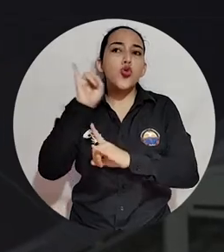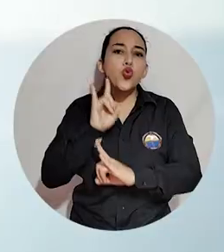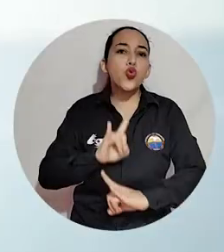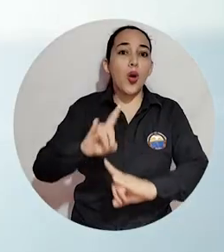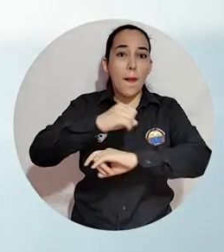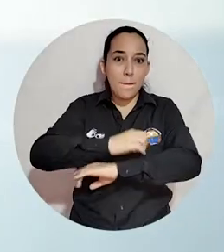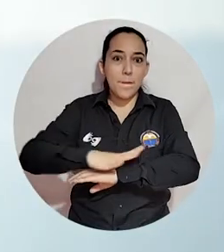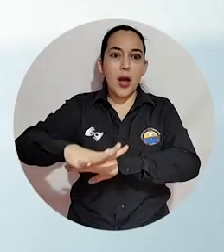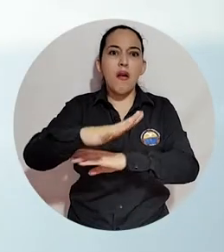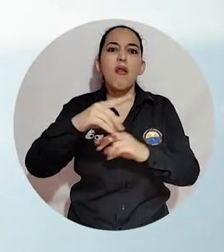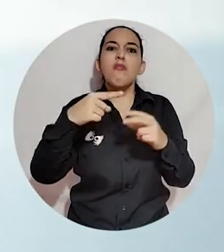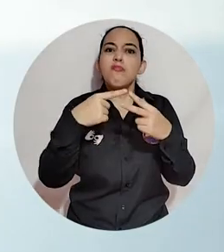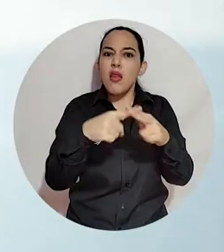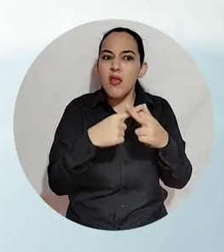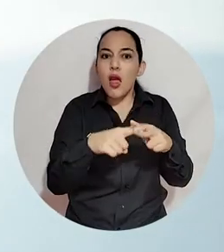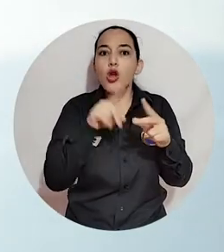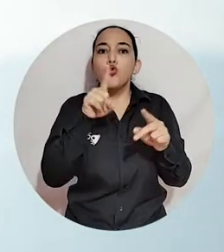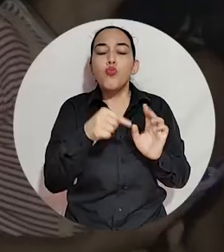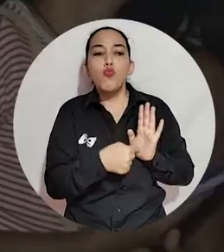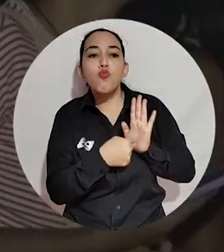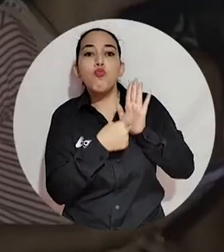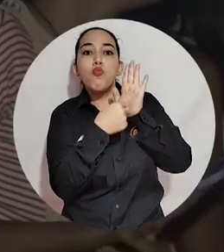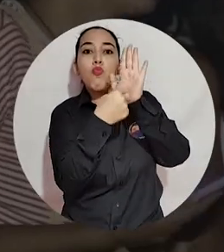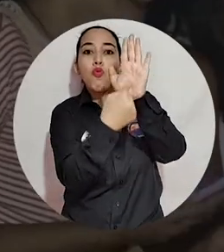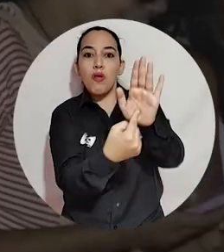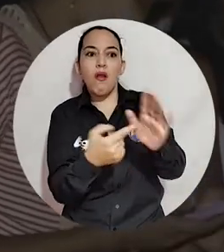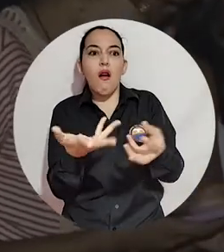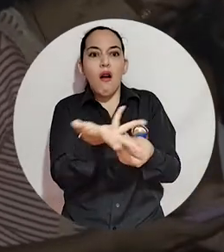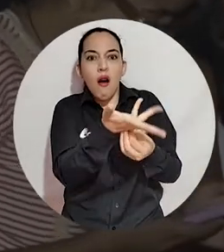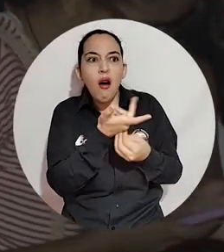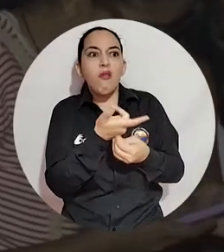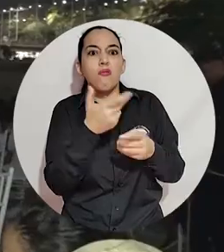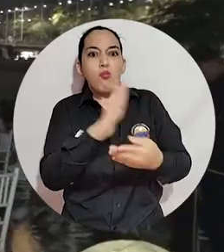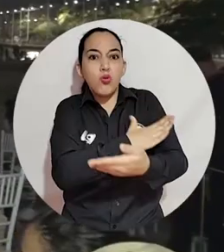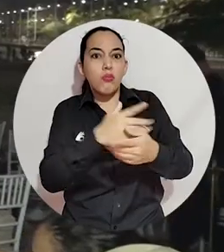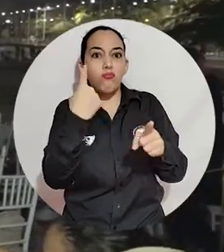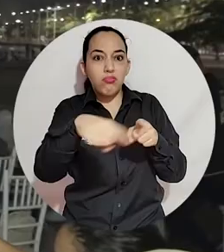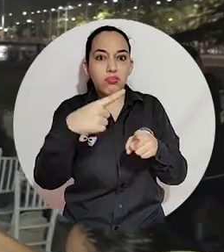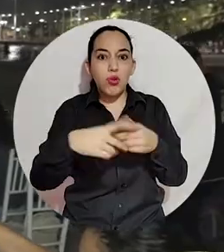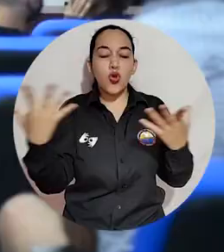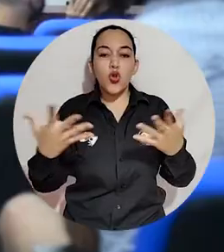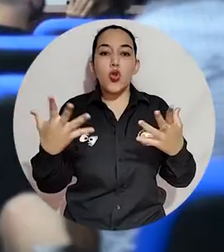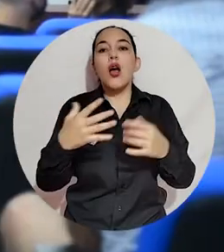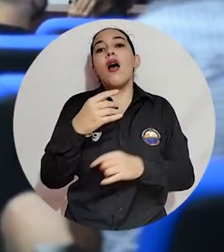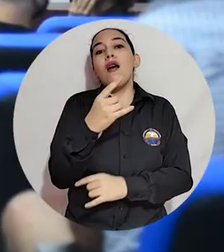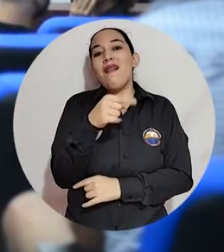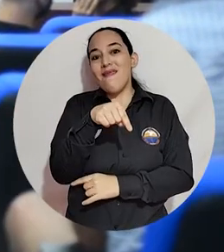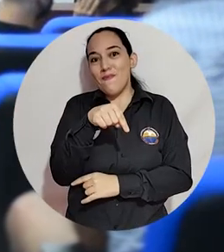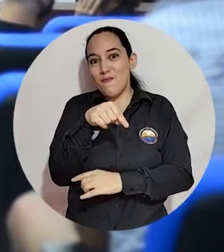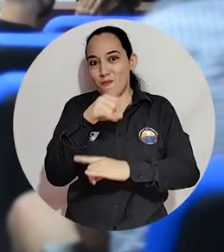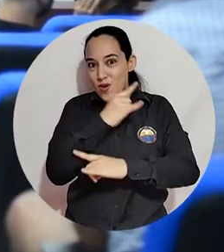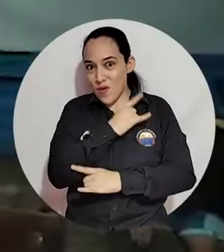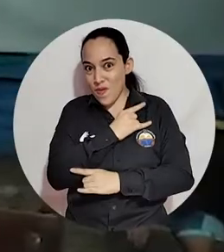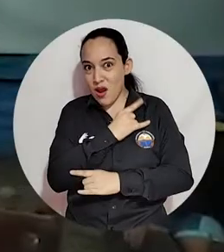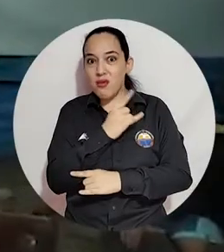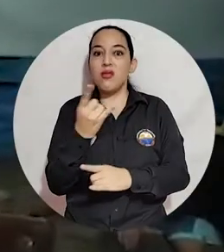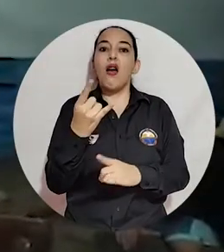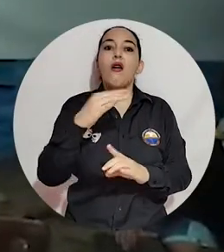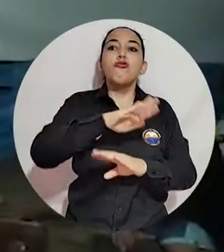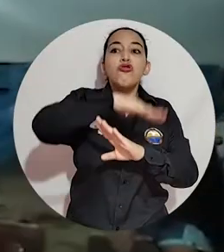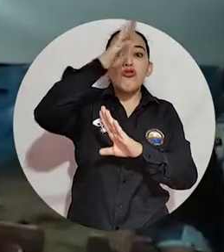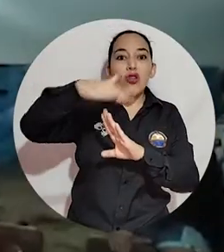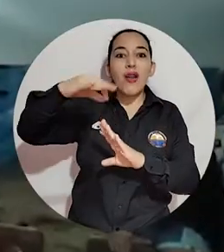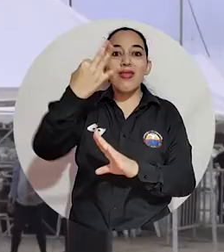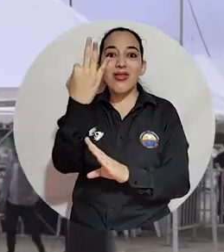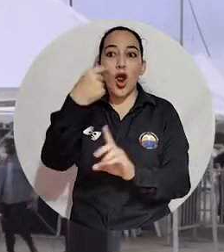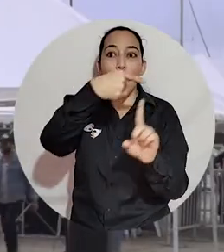del Mar y talleres para mostrar lo mejor del séptimo arte nacional e internacional en la Bahía de Santa Marta, la Universidad del Magdalena y el Cerro de las